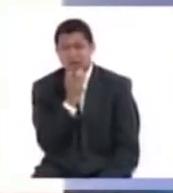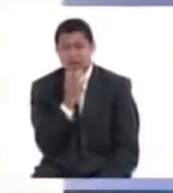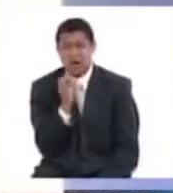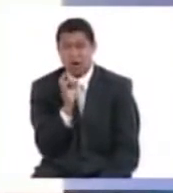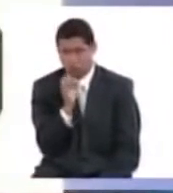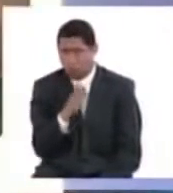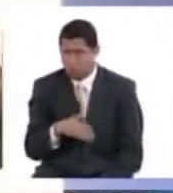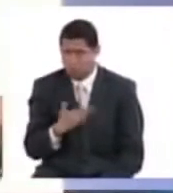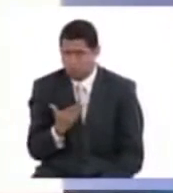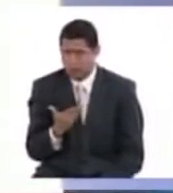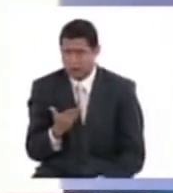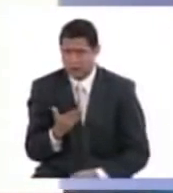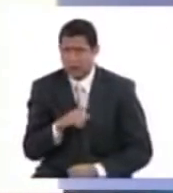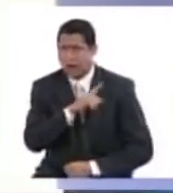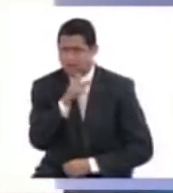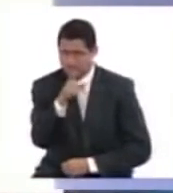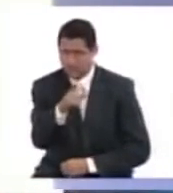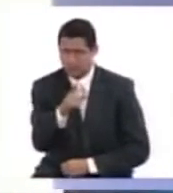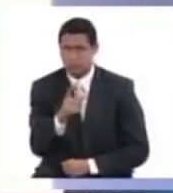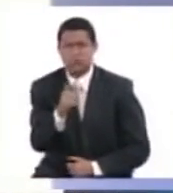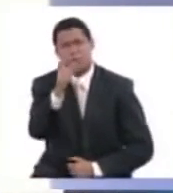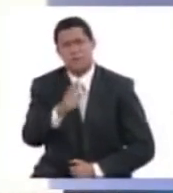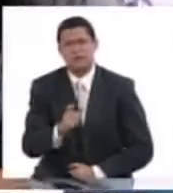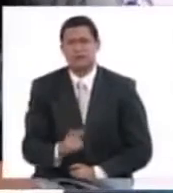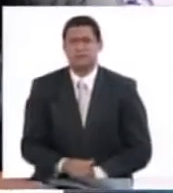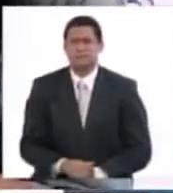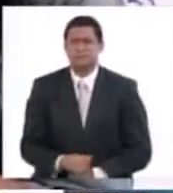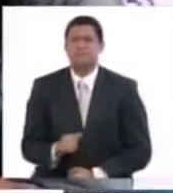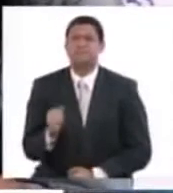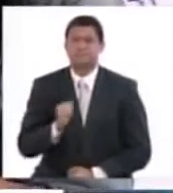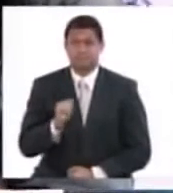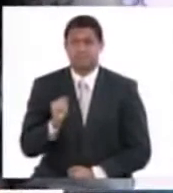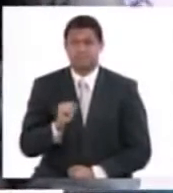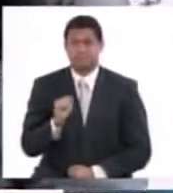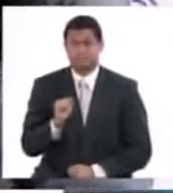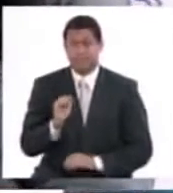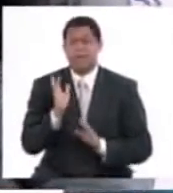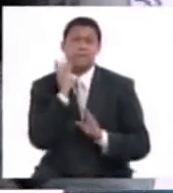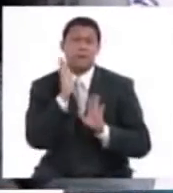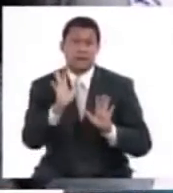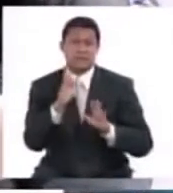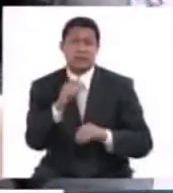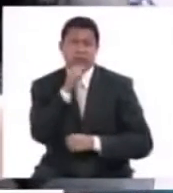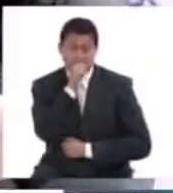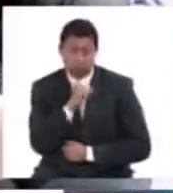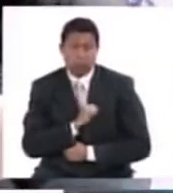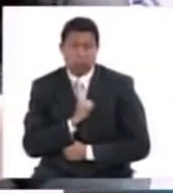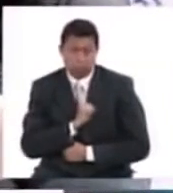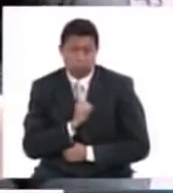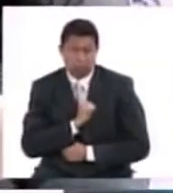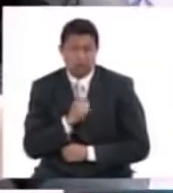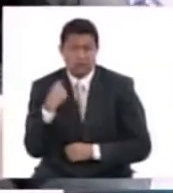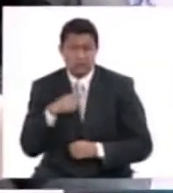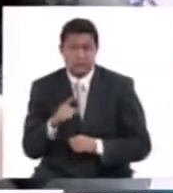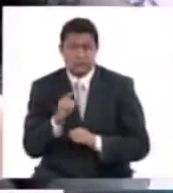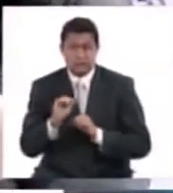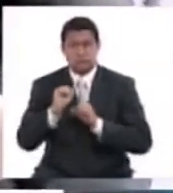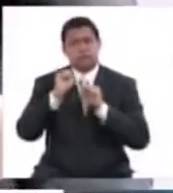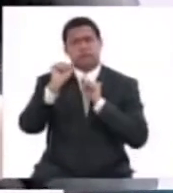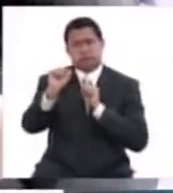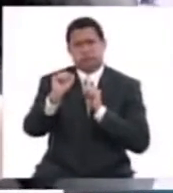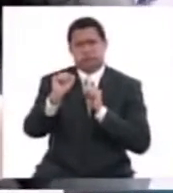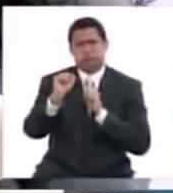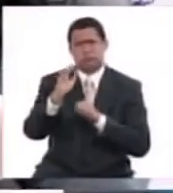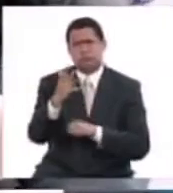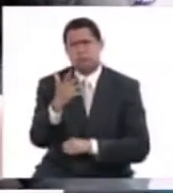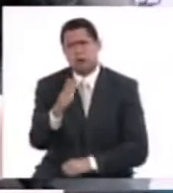más propenso? Esa pregunta se lo hace uno de los usuarios a usted, doctor. Si el niño tuvo tosferina, él va a desarrollar una inmunidad que le va a